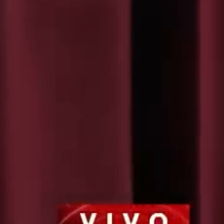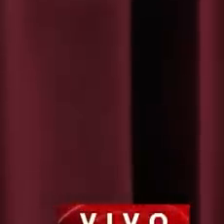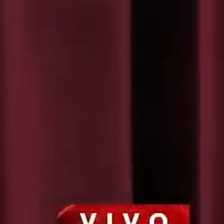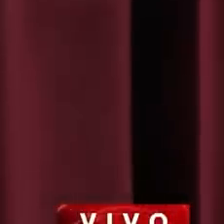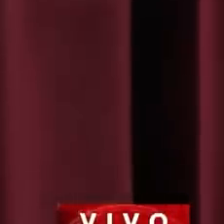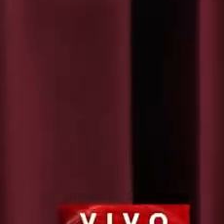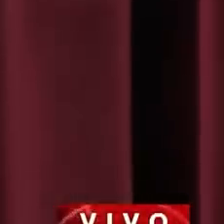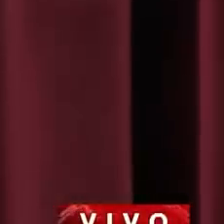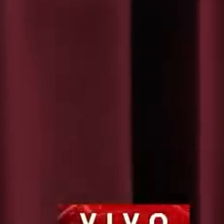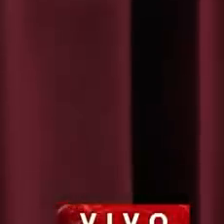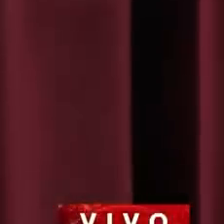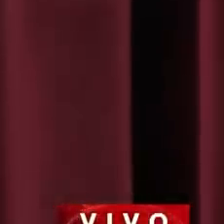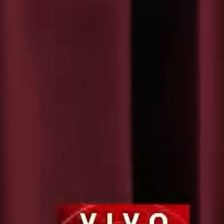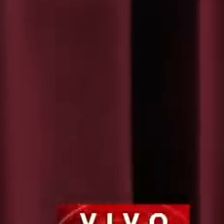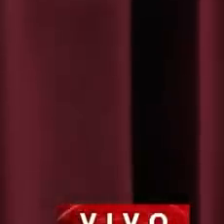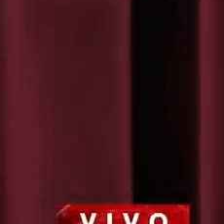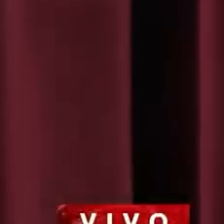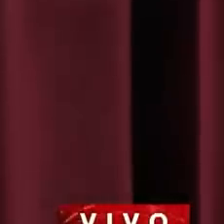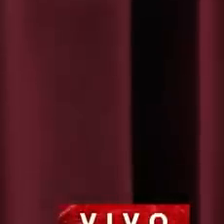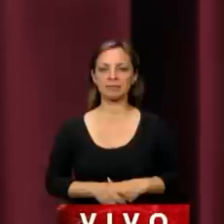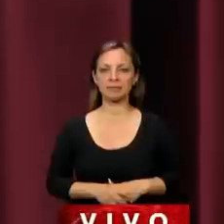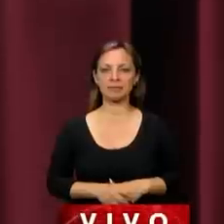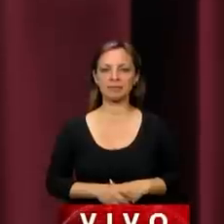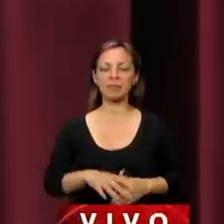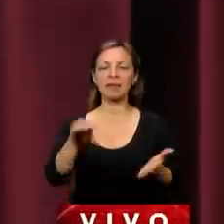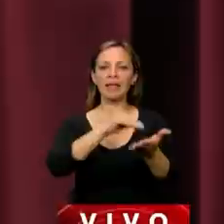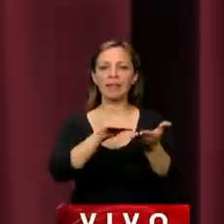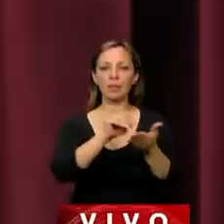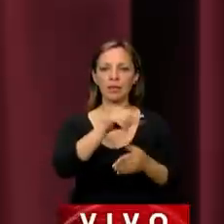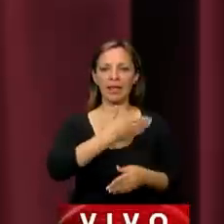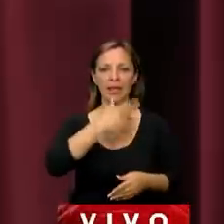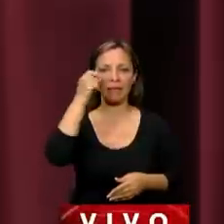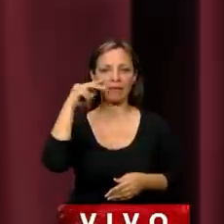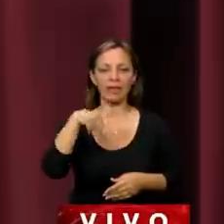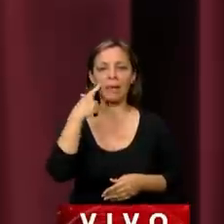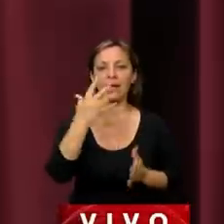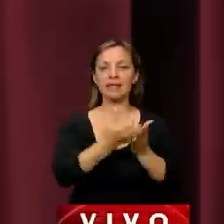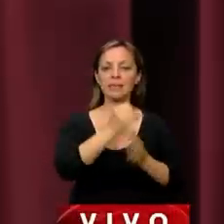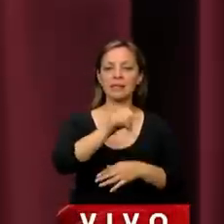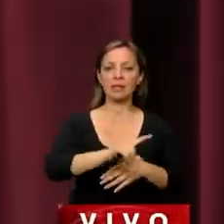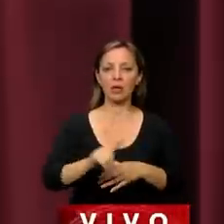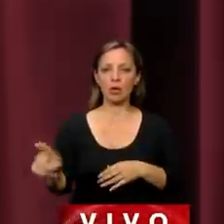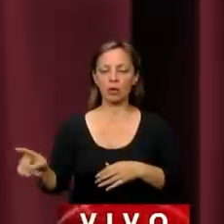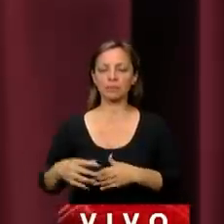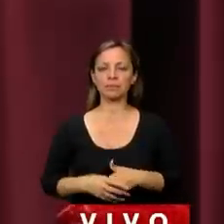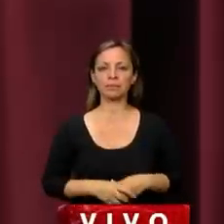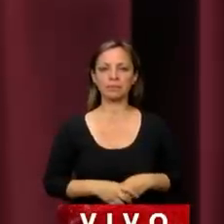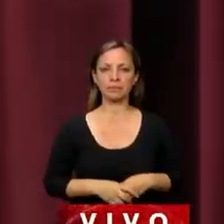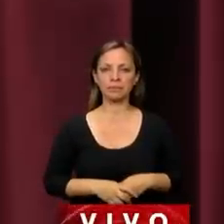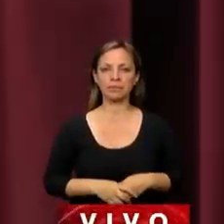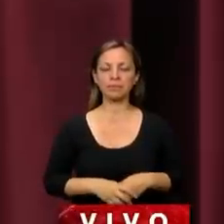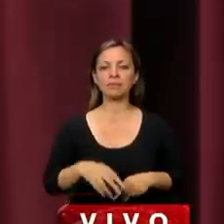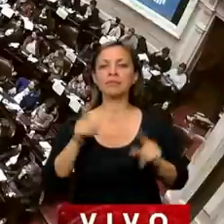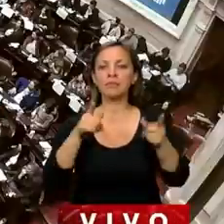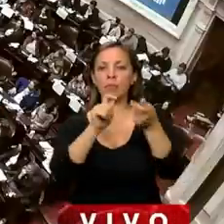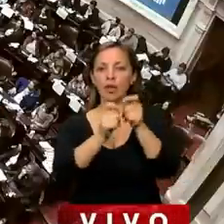Bueno, diputada Fein, para ver si acepta o no las modificaciones. Sí, presidenta. Como estas, miembro informante. Gracias. Estas